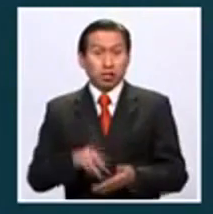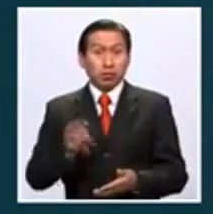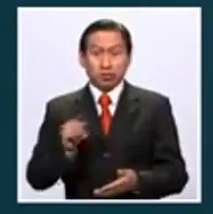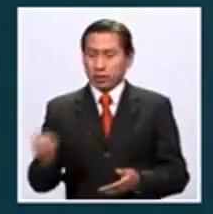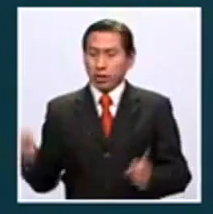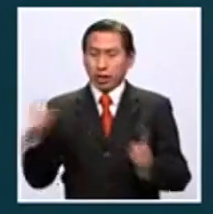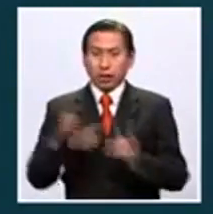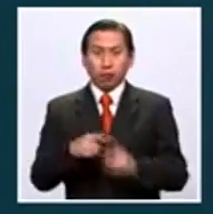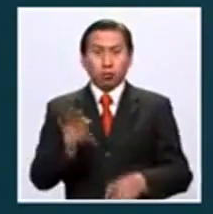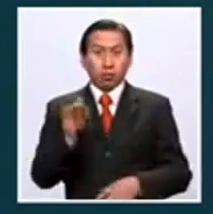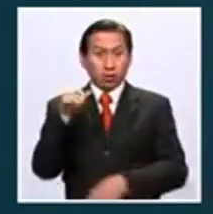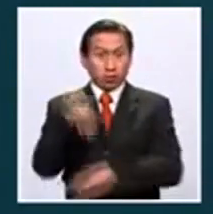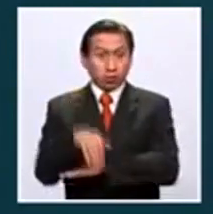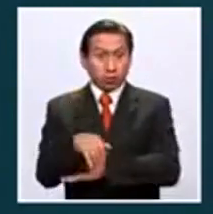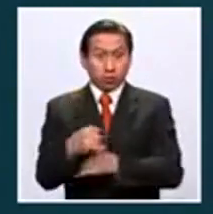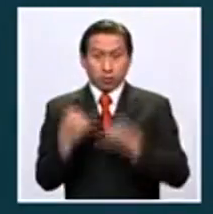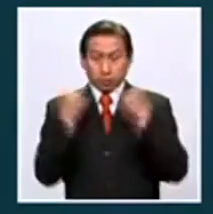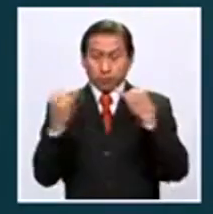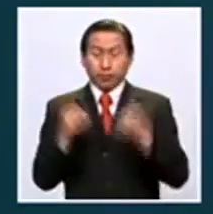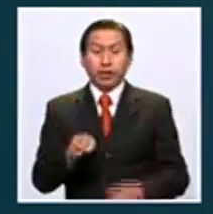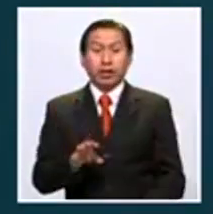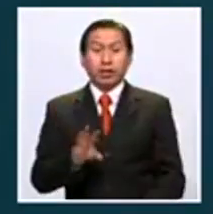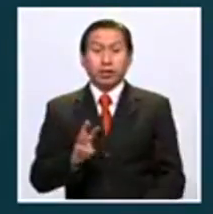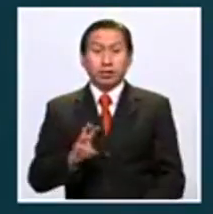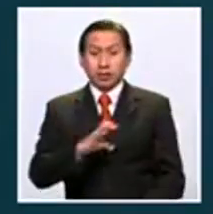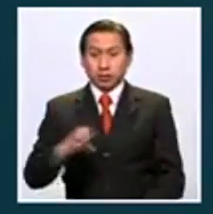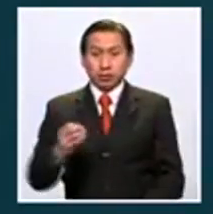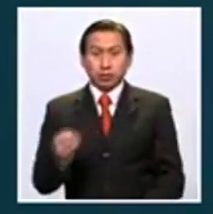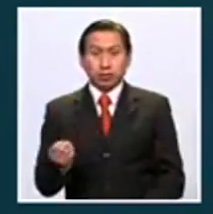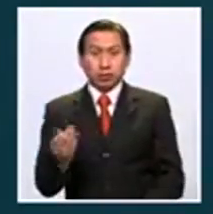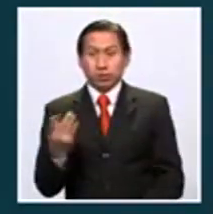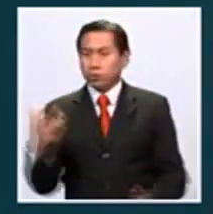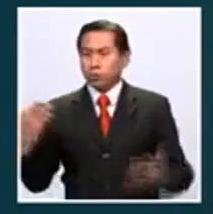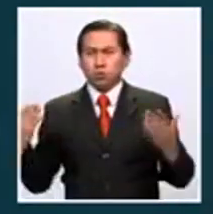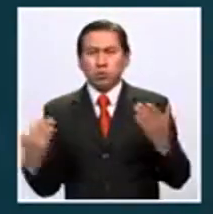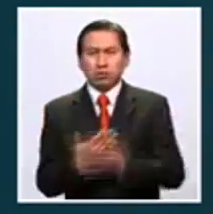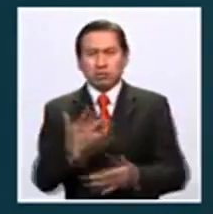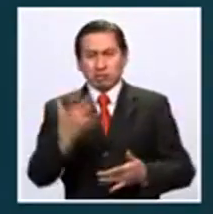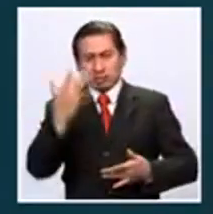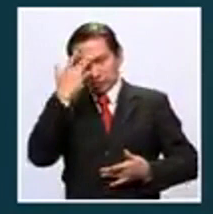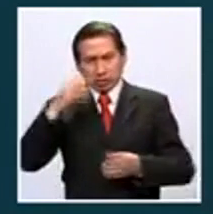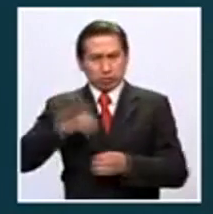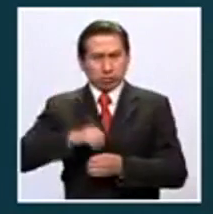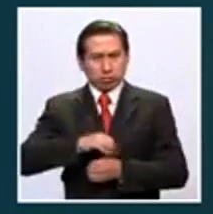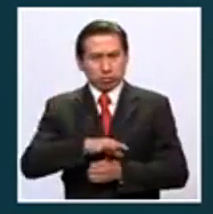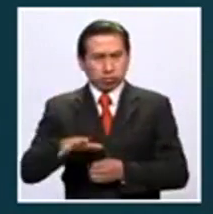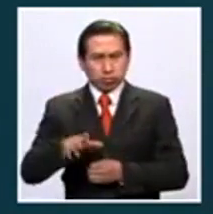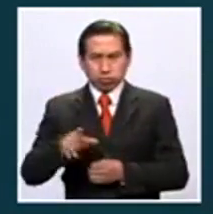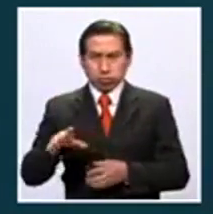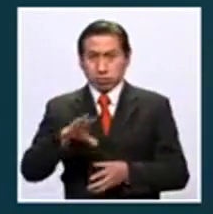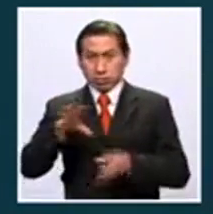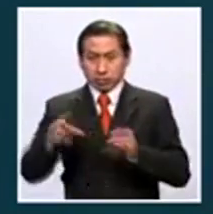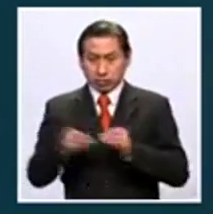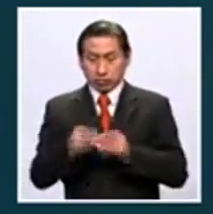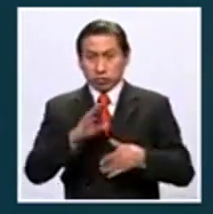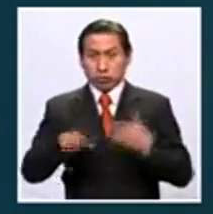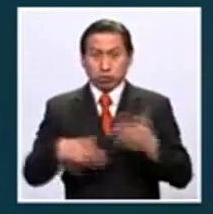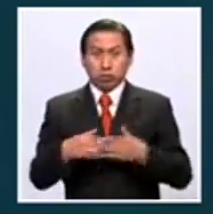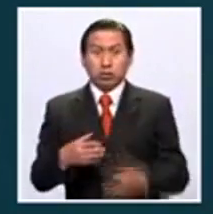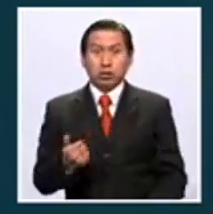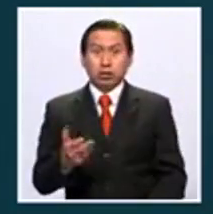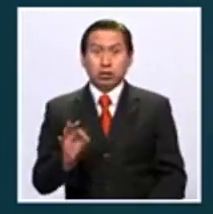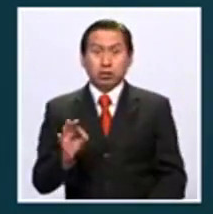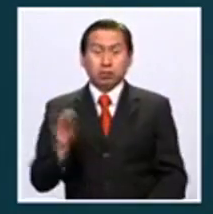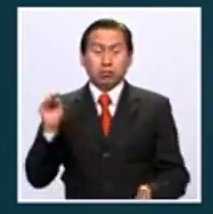reportan 614 nuevos contagios de coronavirus, teniendo un total de